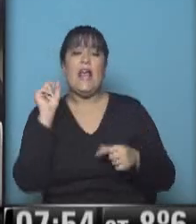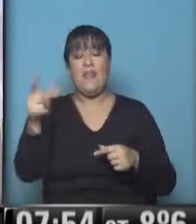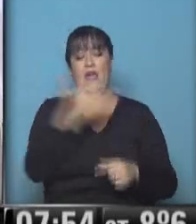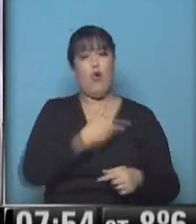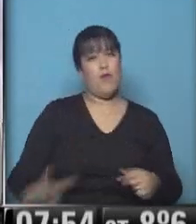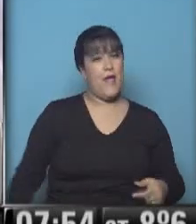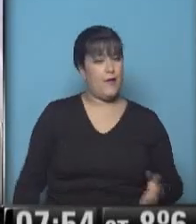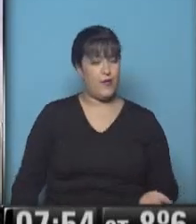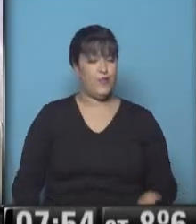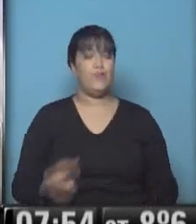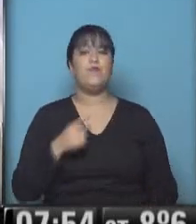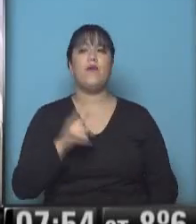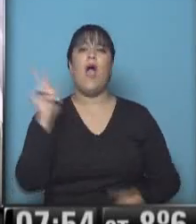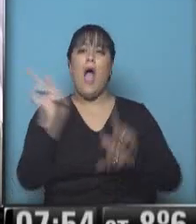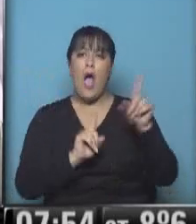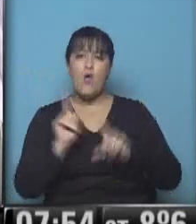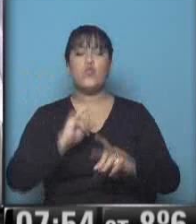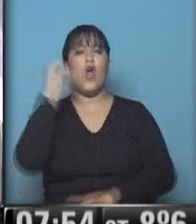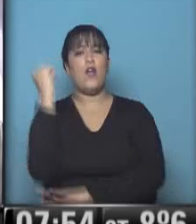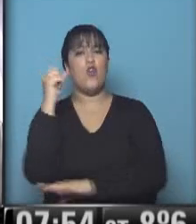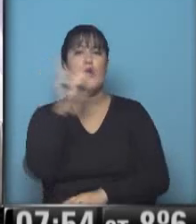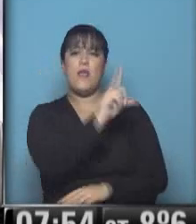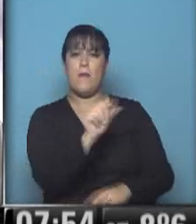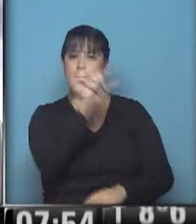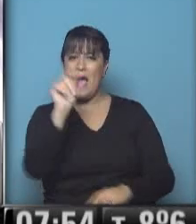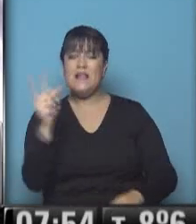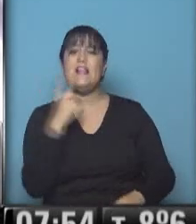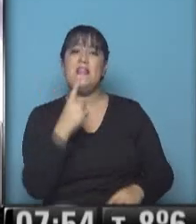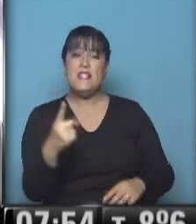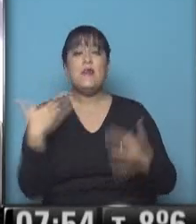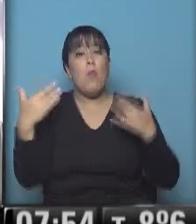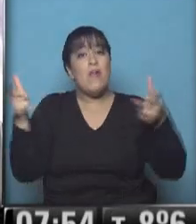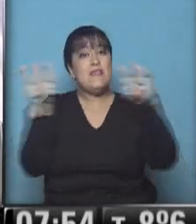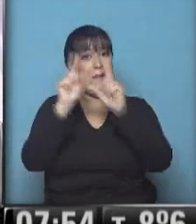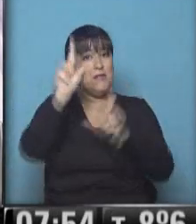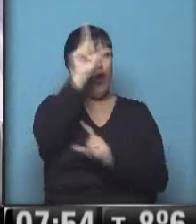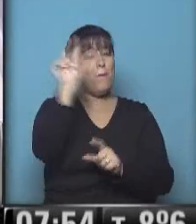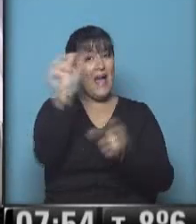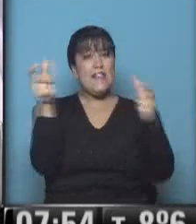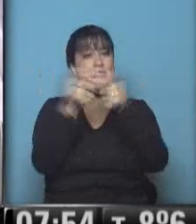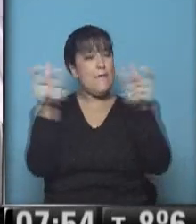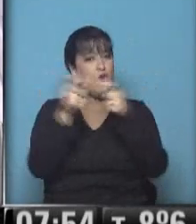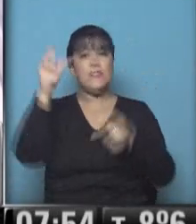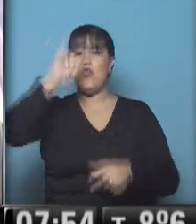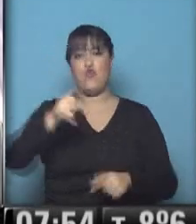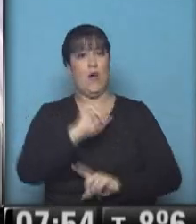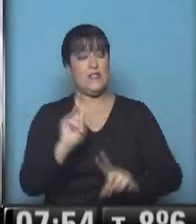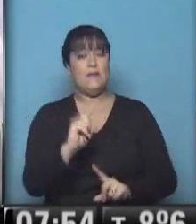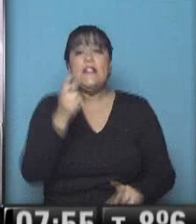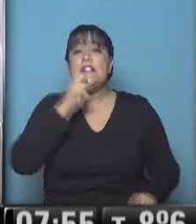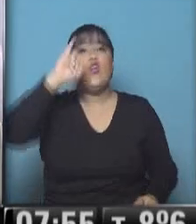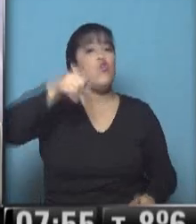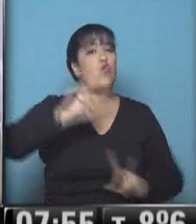Raúl desde algunos sectores económico se advirtió sobre la posibilidad de que los bonistas no acepten Este cambio de jurisdicción en tal caso si eso pasa Cuál